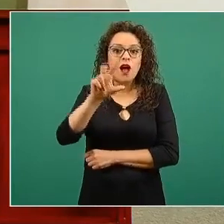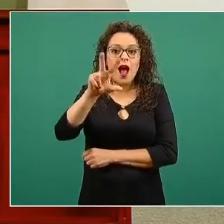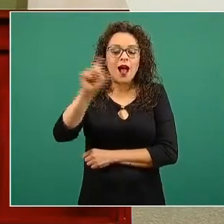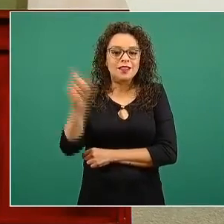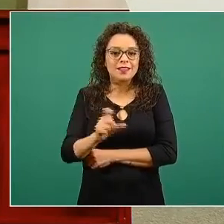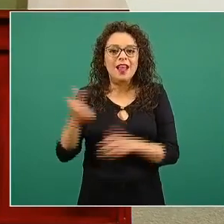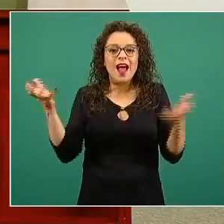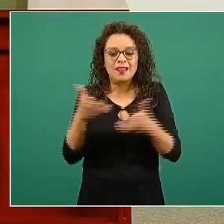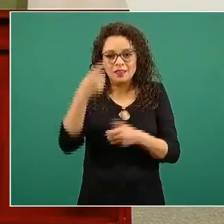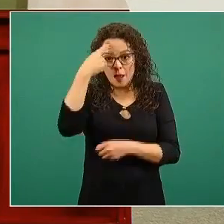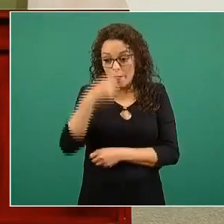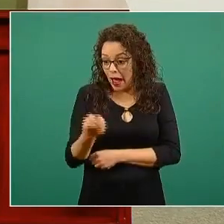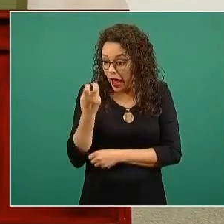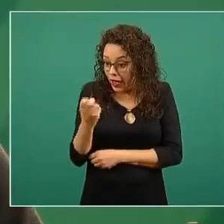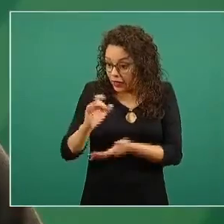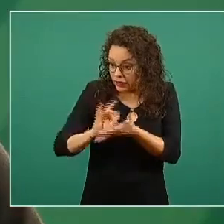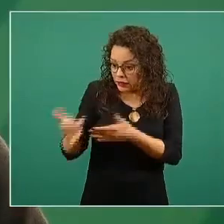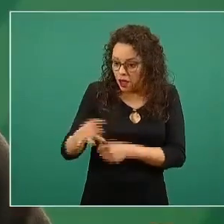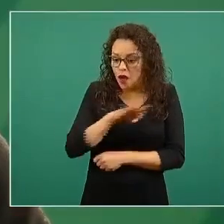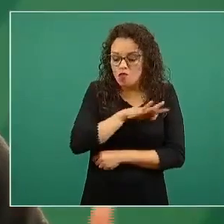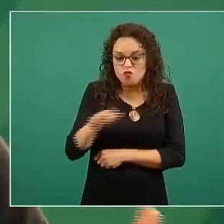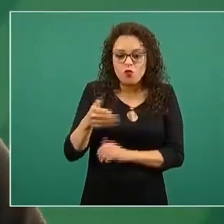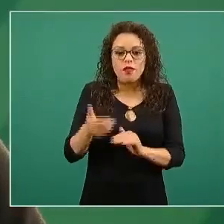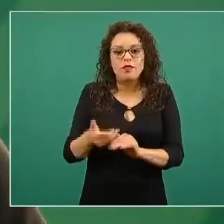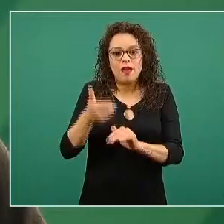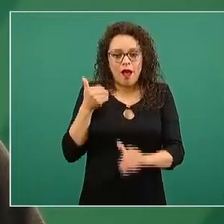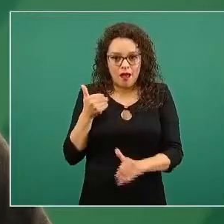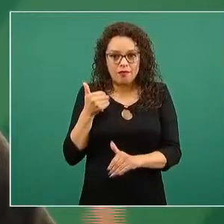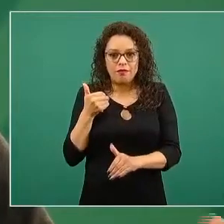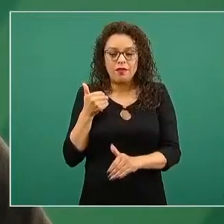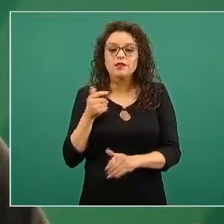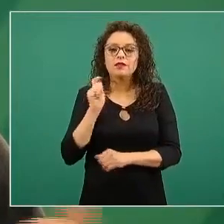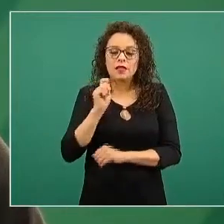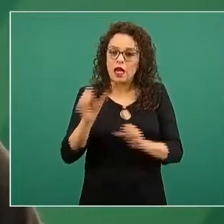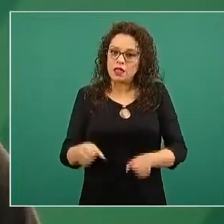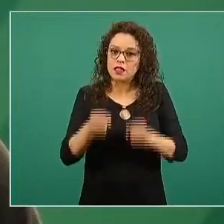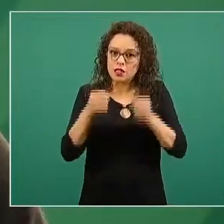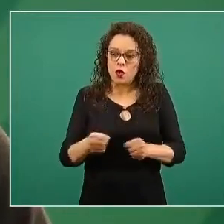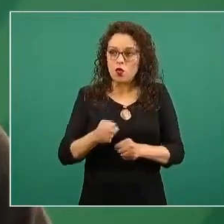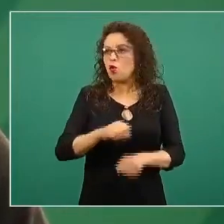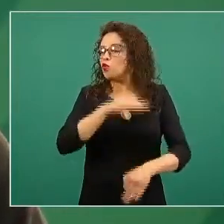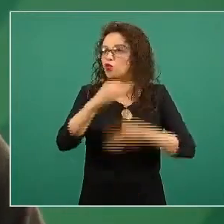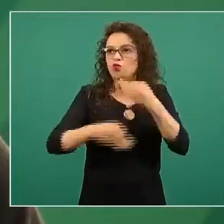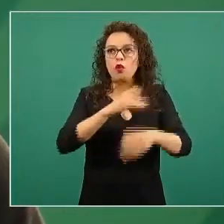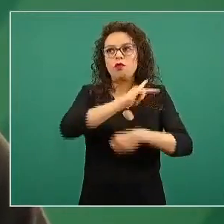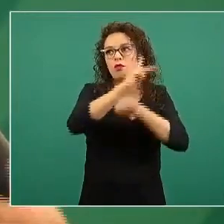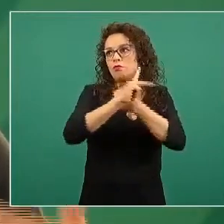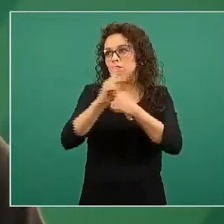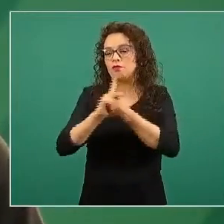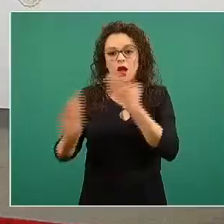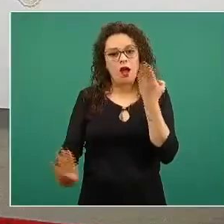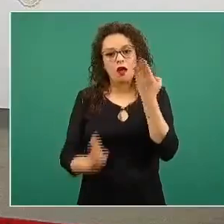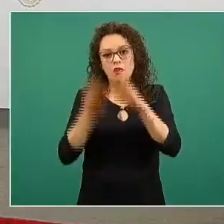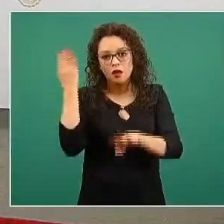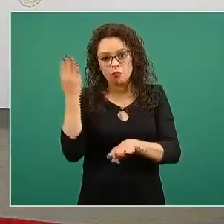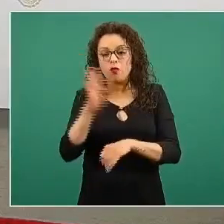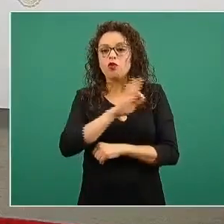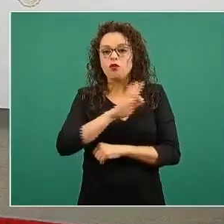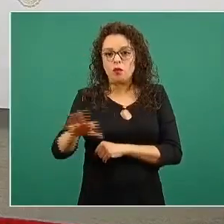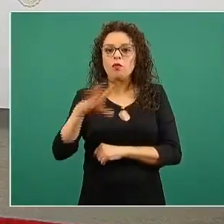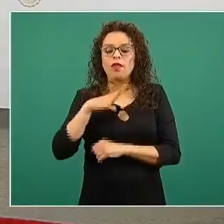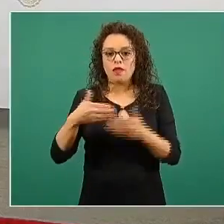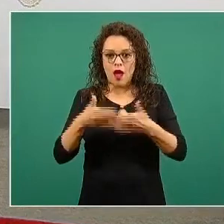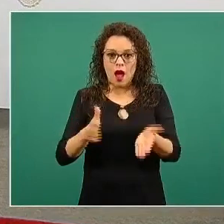de él precisamente poder asegurar el acceso a todos los países del mundo, sobre todo aquellos que están en vías